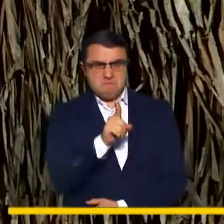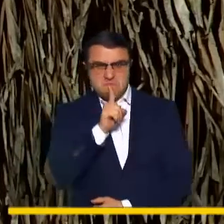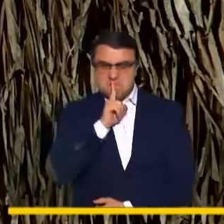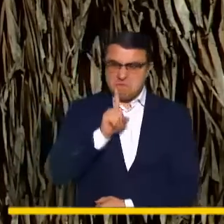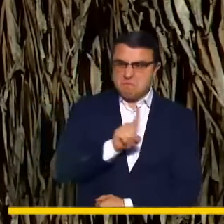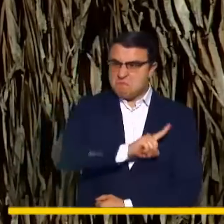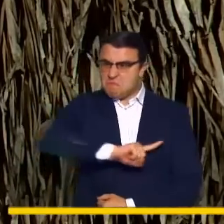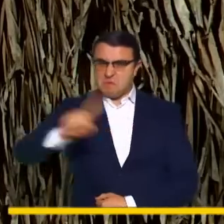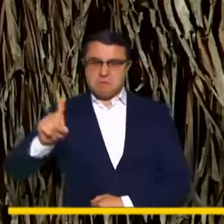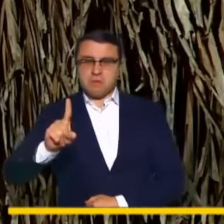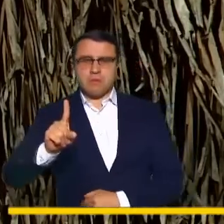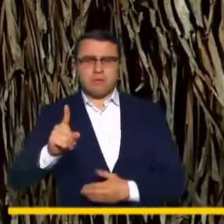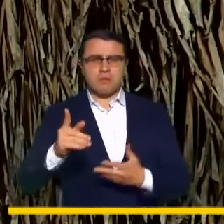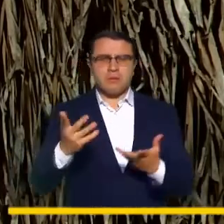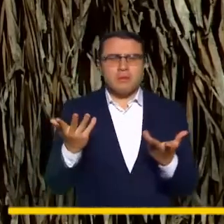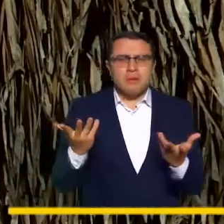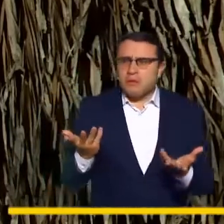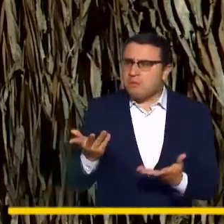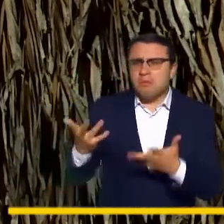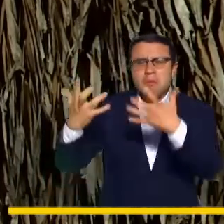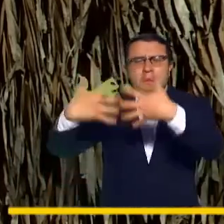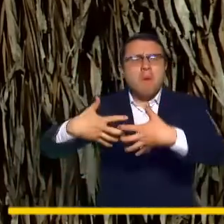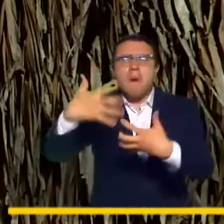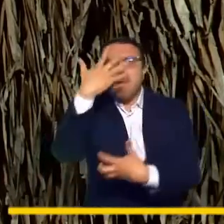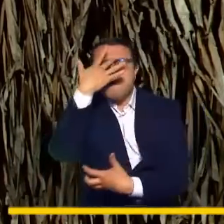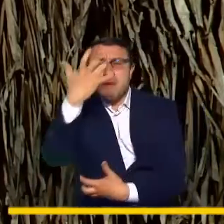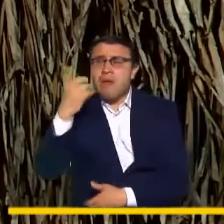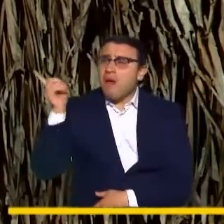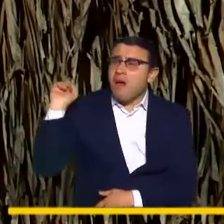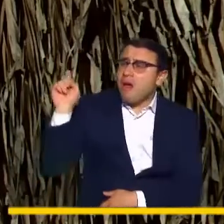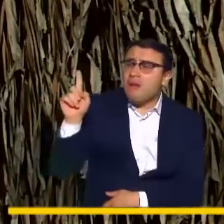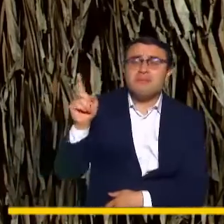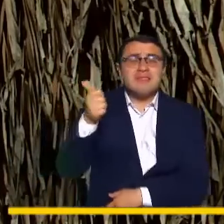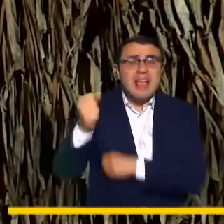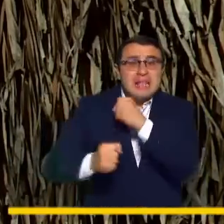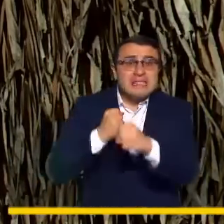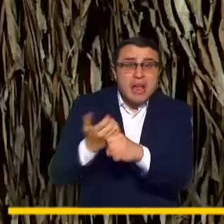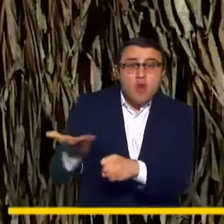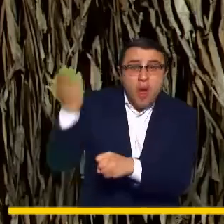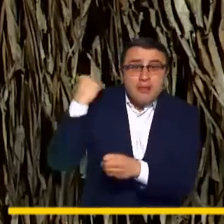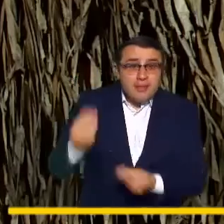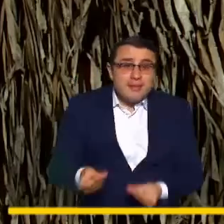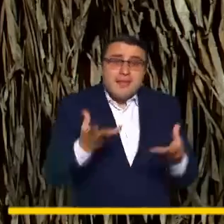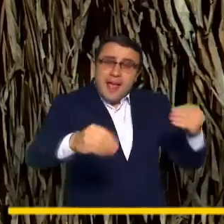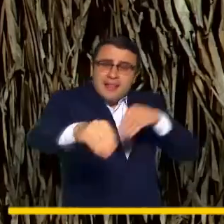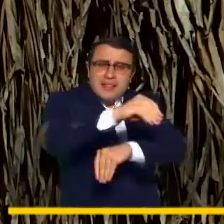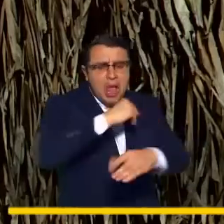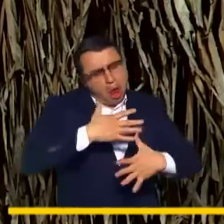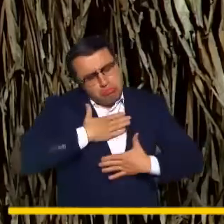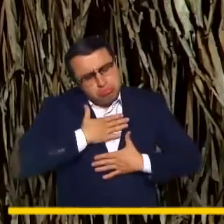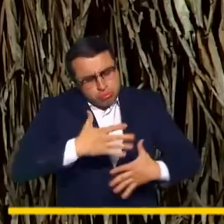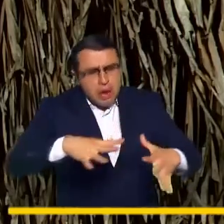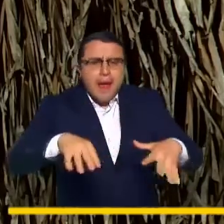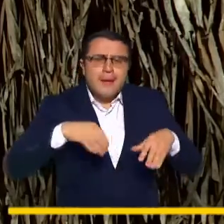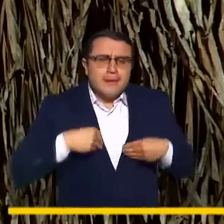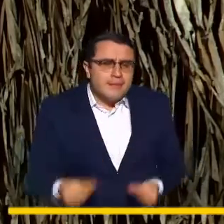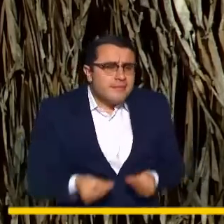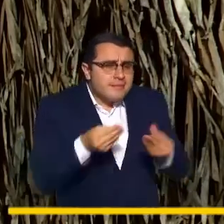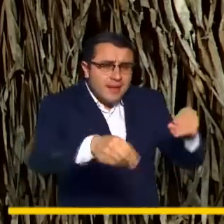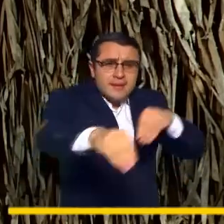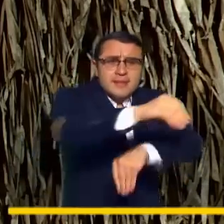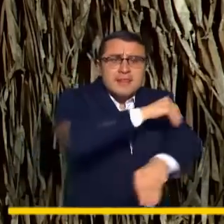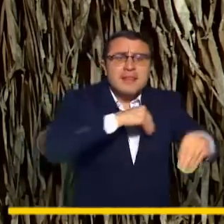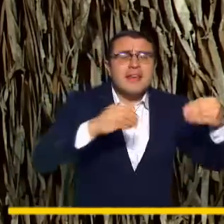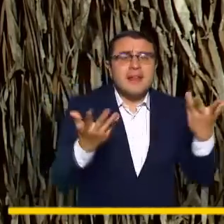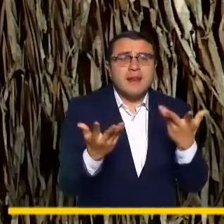¿Qué perdía Argos por entregar las tierras hace 10 años? De buena voluntad,